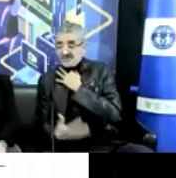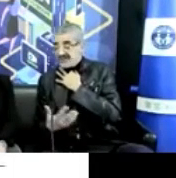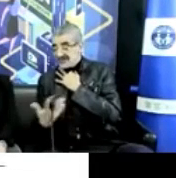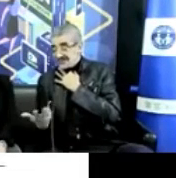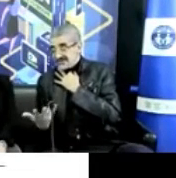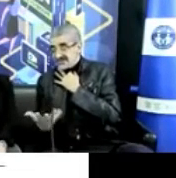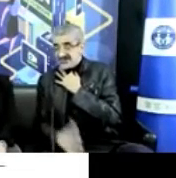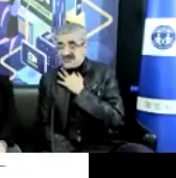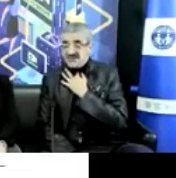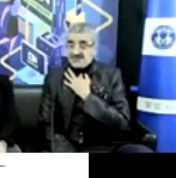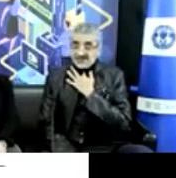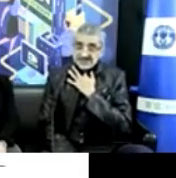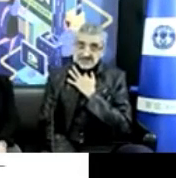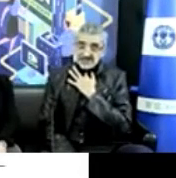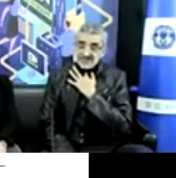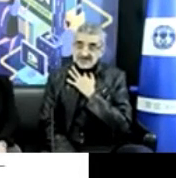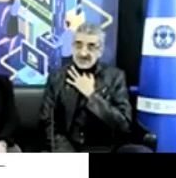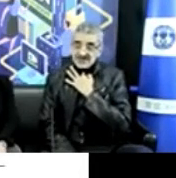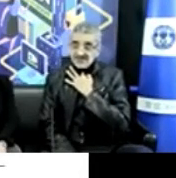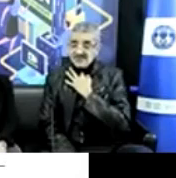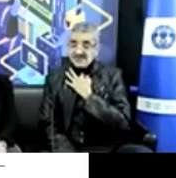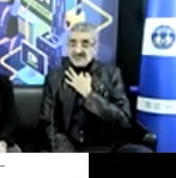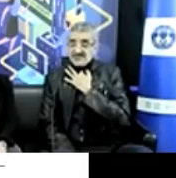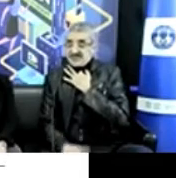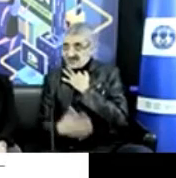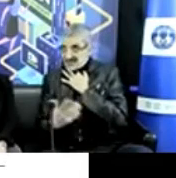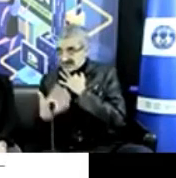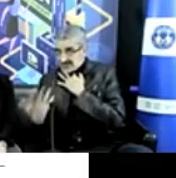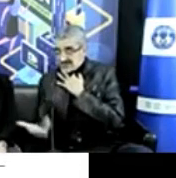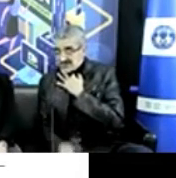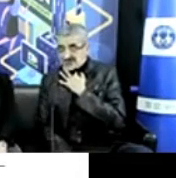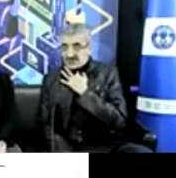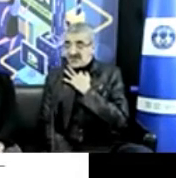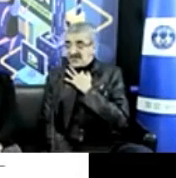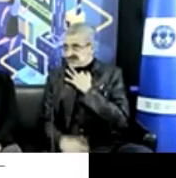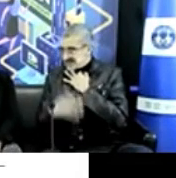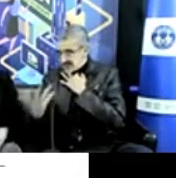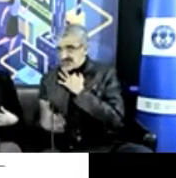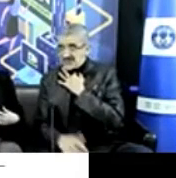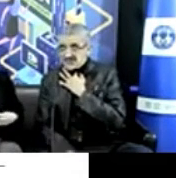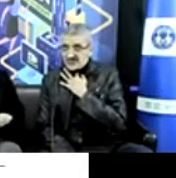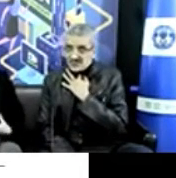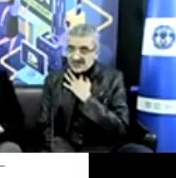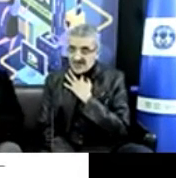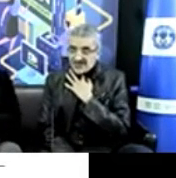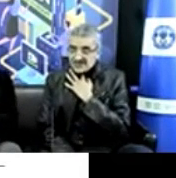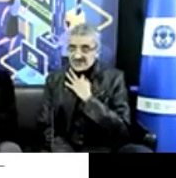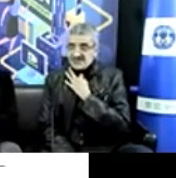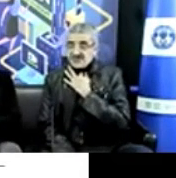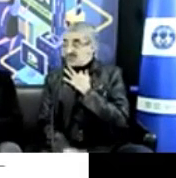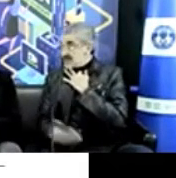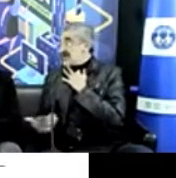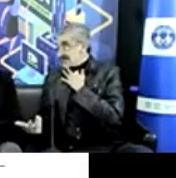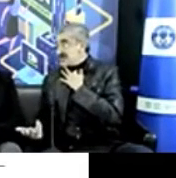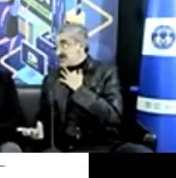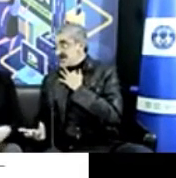la eficiencia de estas intervenciones, ¿no? Las metas de intervención son realistas, pueden ser modificables,